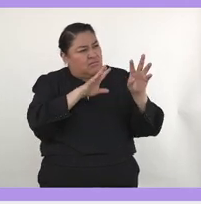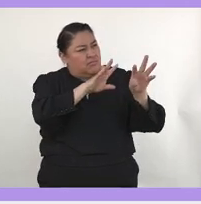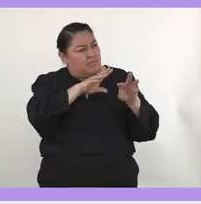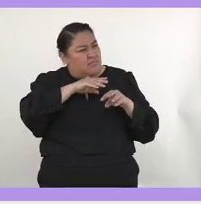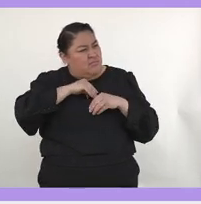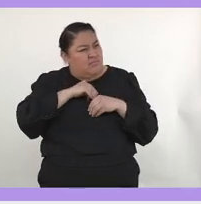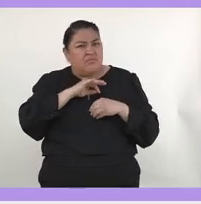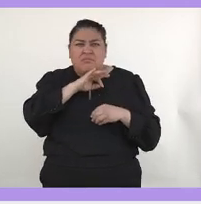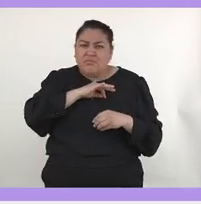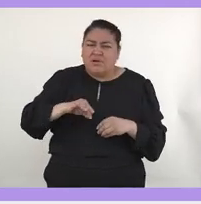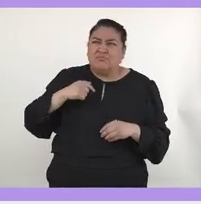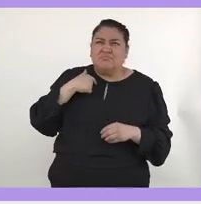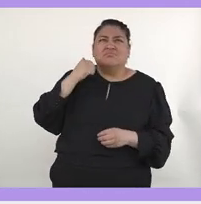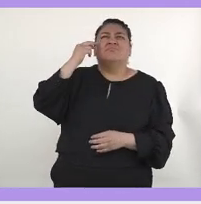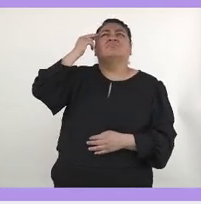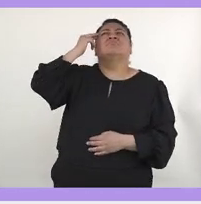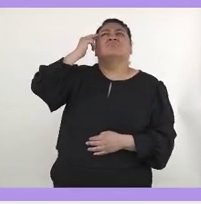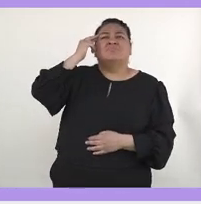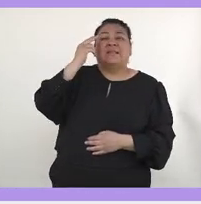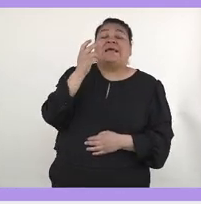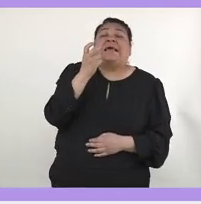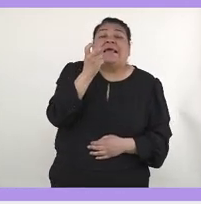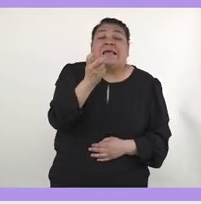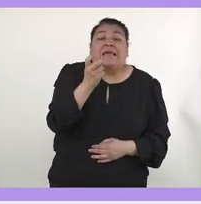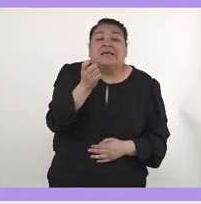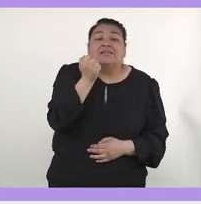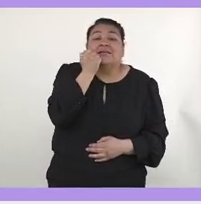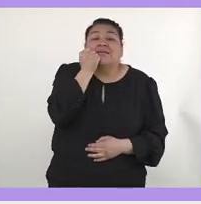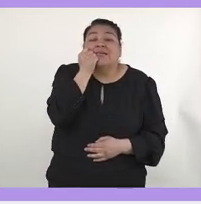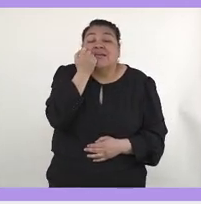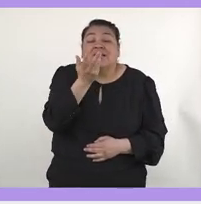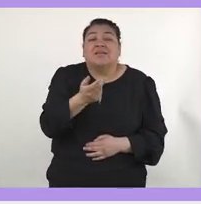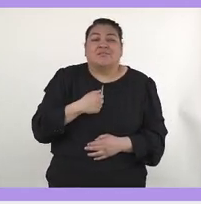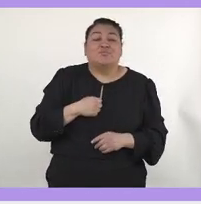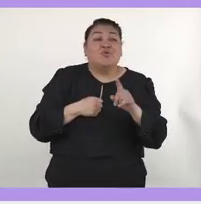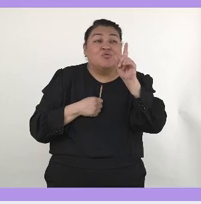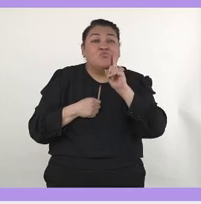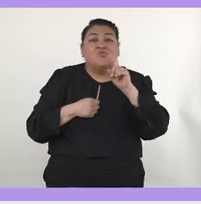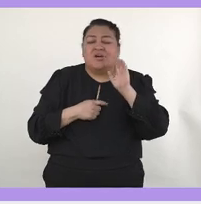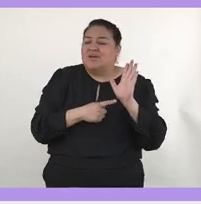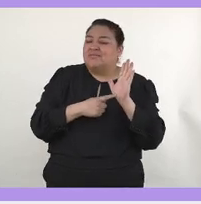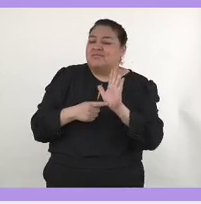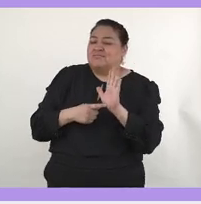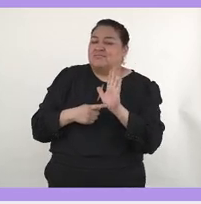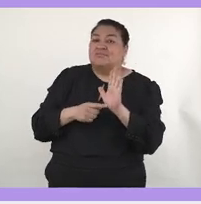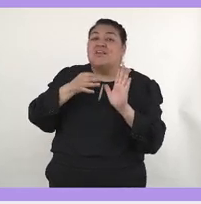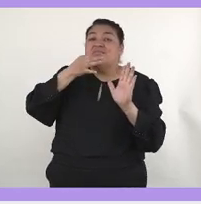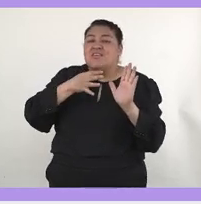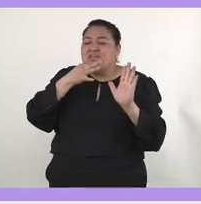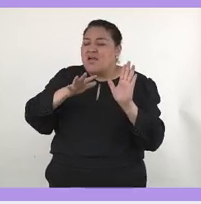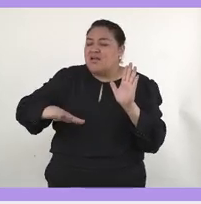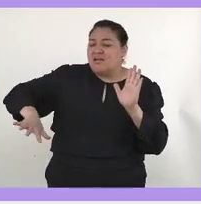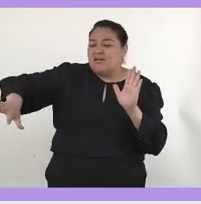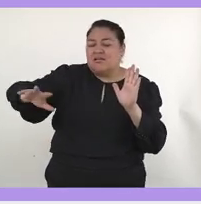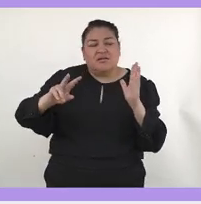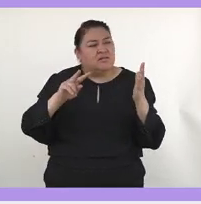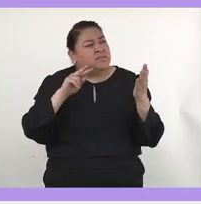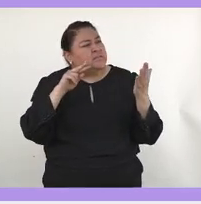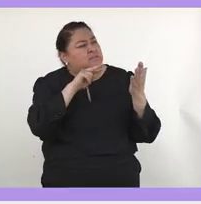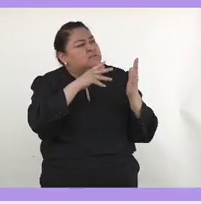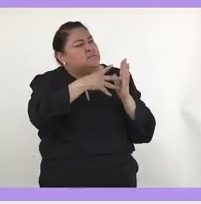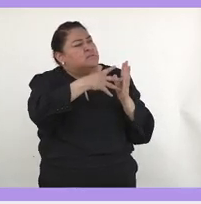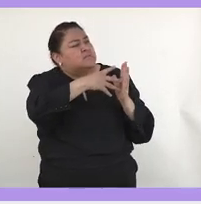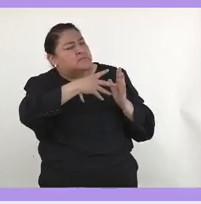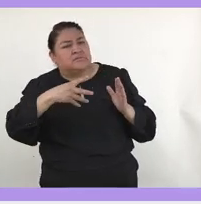desarrollarte y creo que hoy Ese es el mayor espacio que encuentran las mujeres y quizás el desarrollo tan rápido del presente al que Hemos llegado